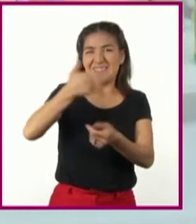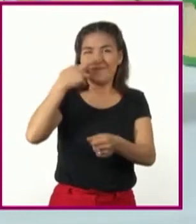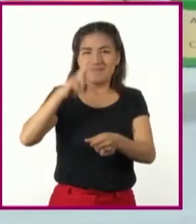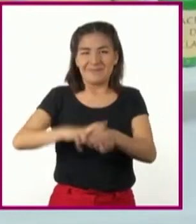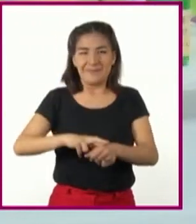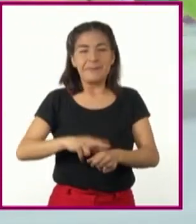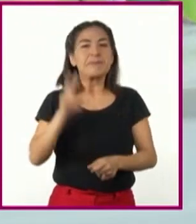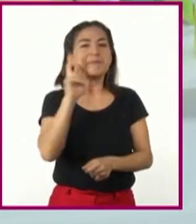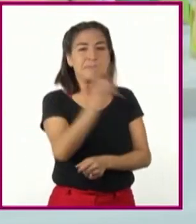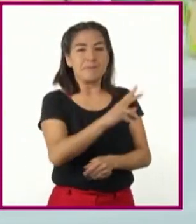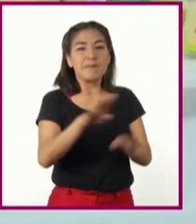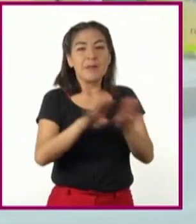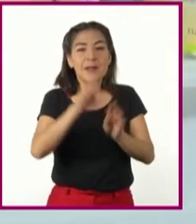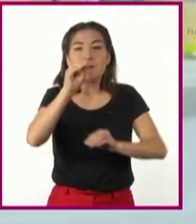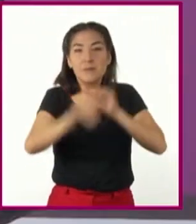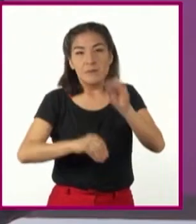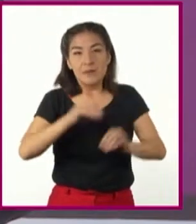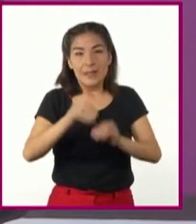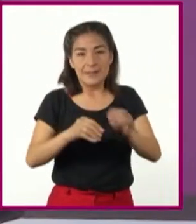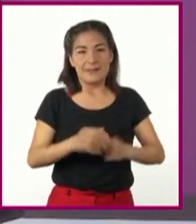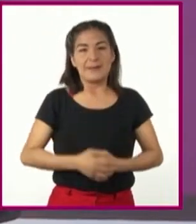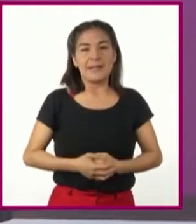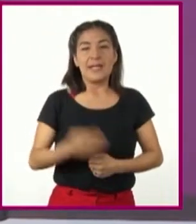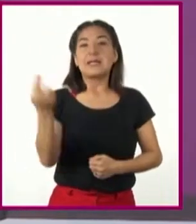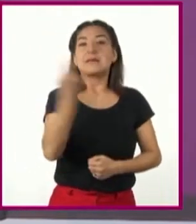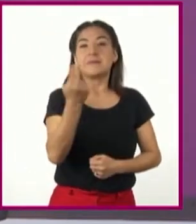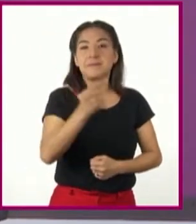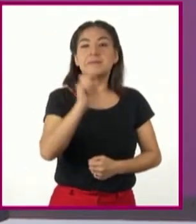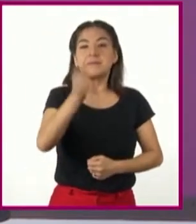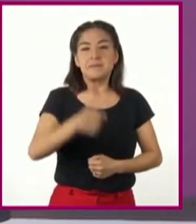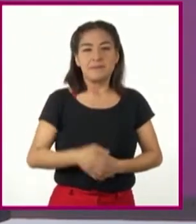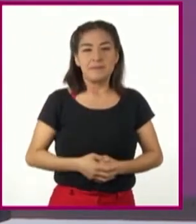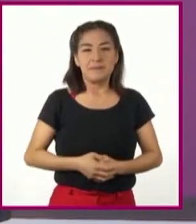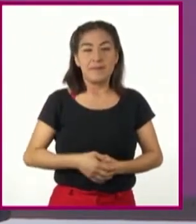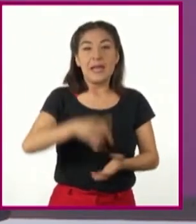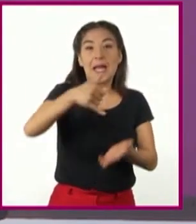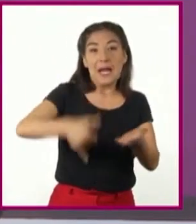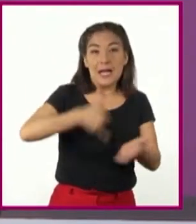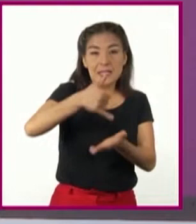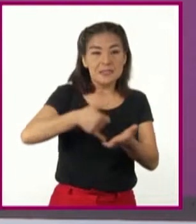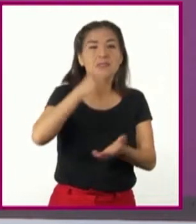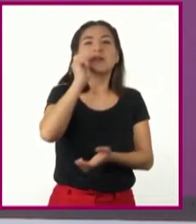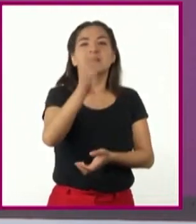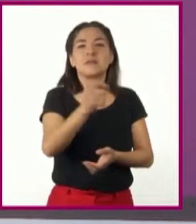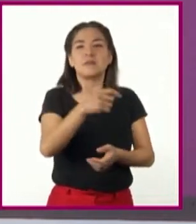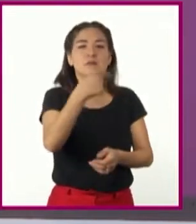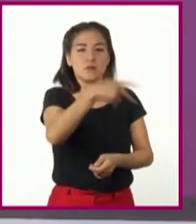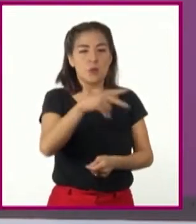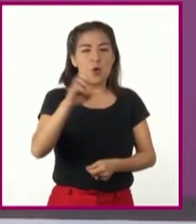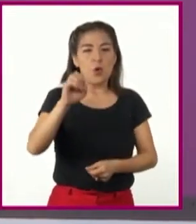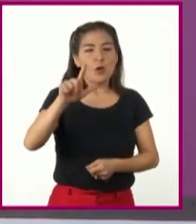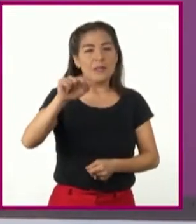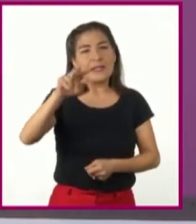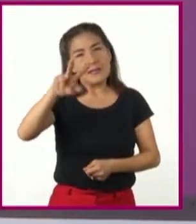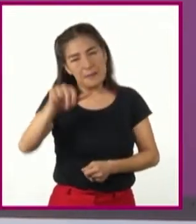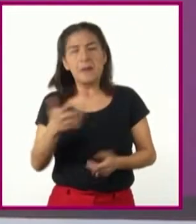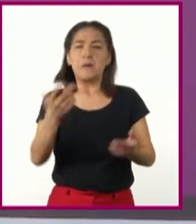pasos para preparar el aceite de rateros necesitarán un aceite de base como el aceite de oliva o de